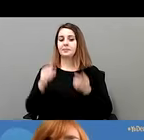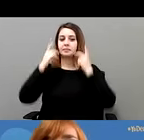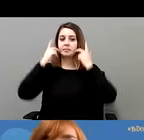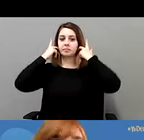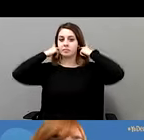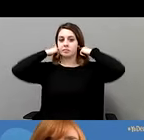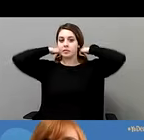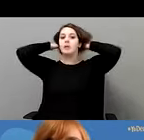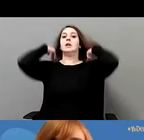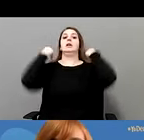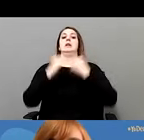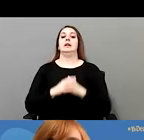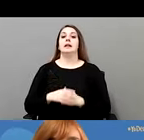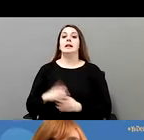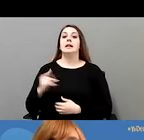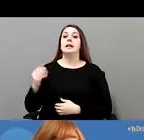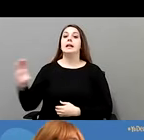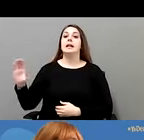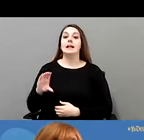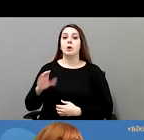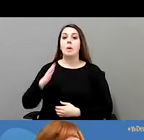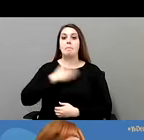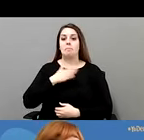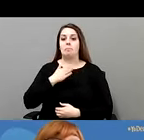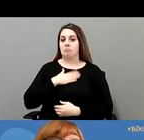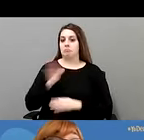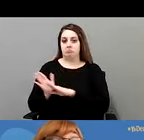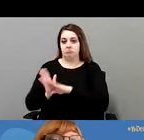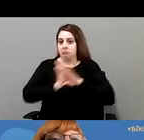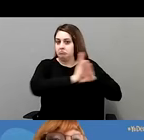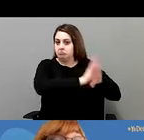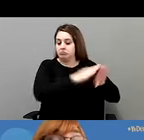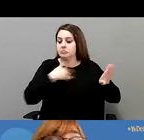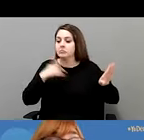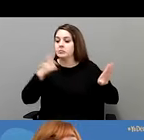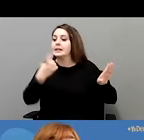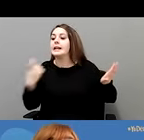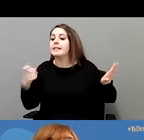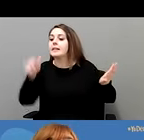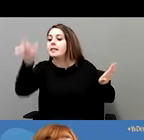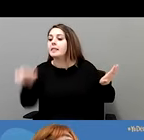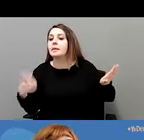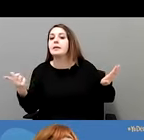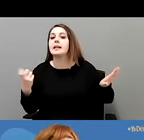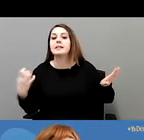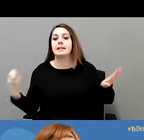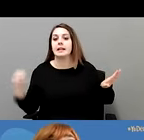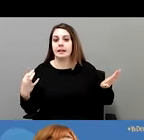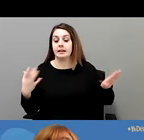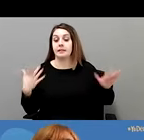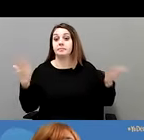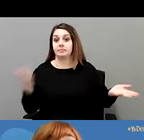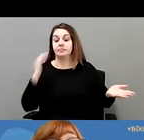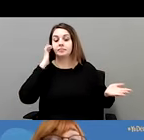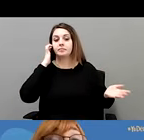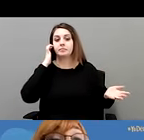en cuenta ni los ingresos ni el patrimonio. Es decir, se tiene en cuenta las necesidades que tenga la persona. De tal manera